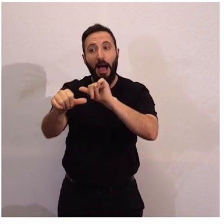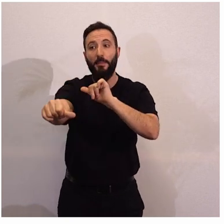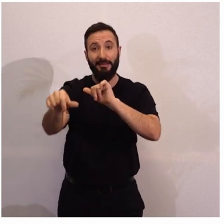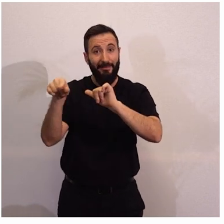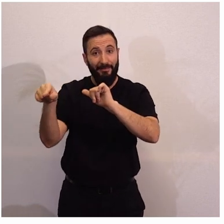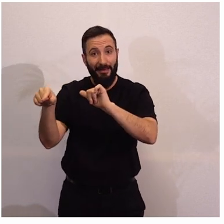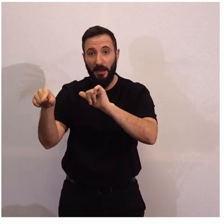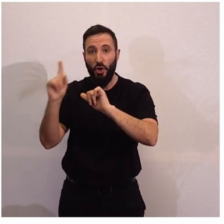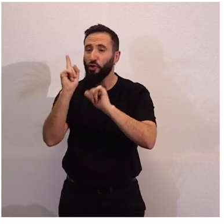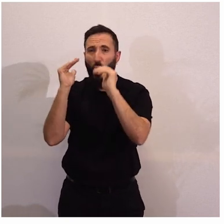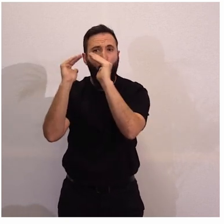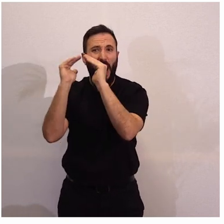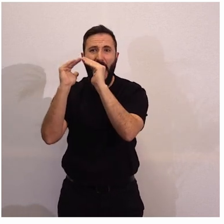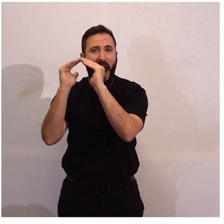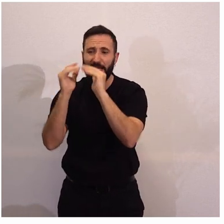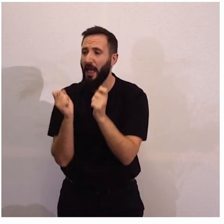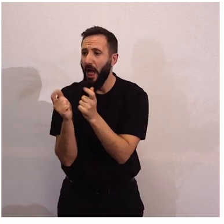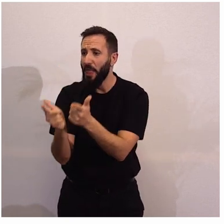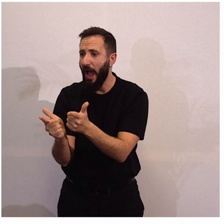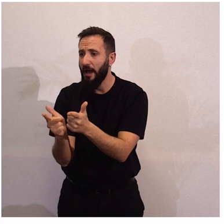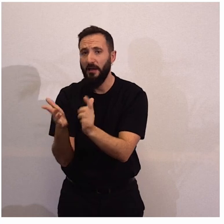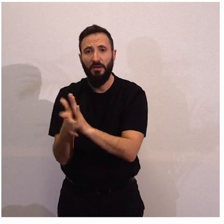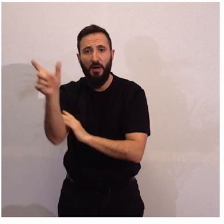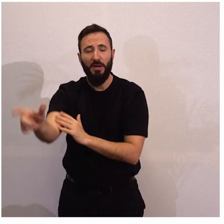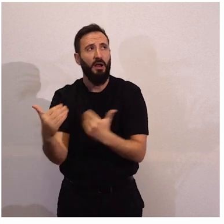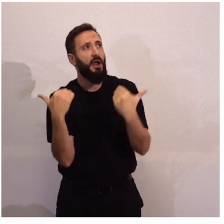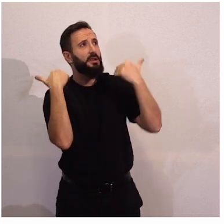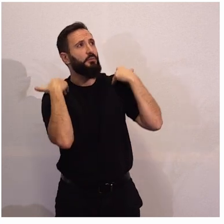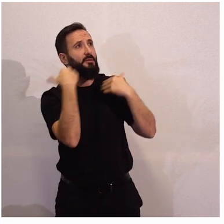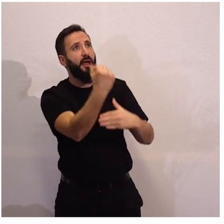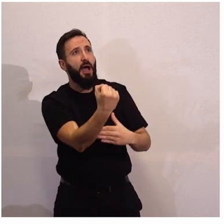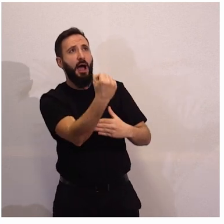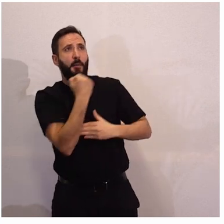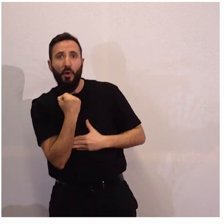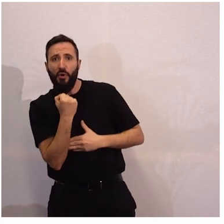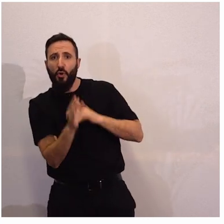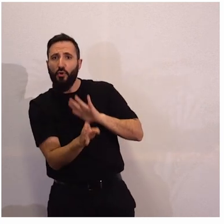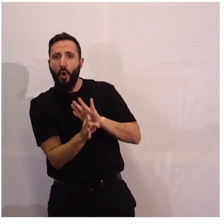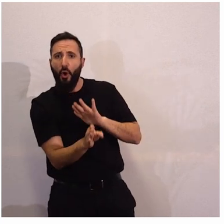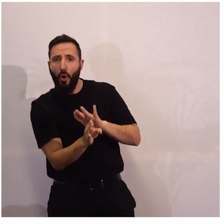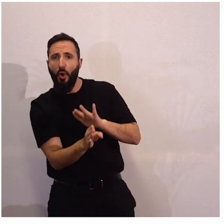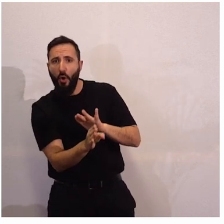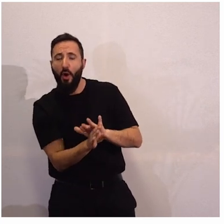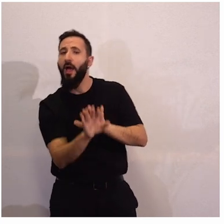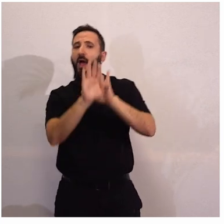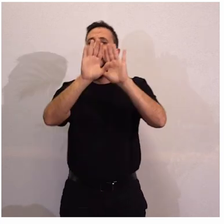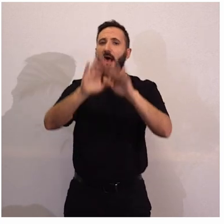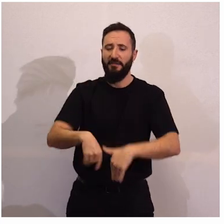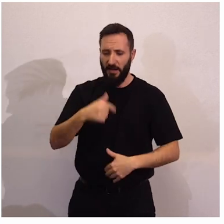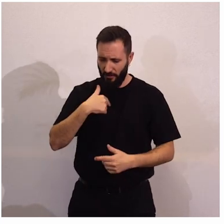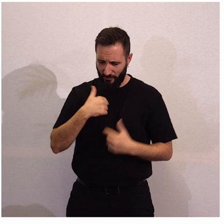esa, solamente de esa casa, esa responsabilidad, esos apoyos que nunca faltan, pues soy